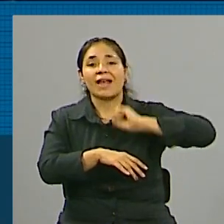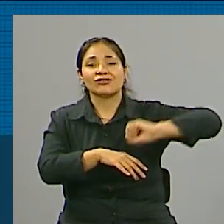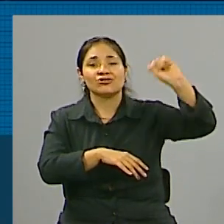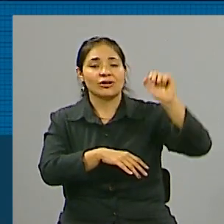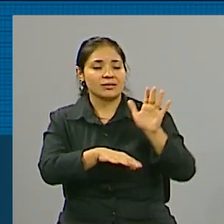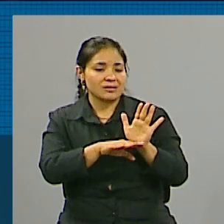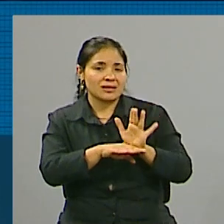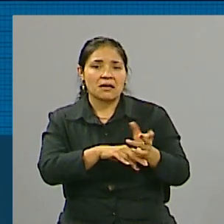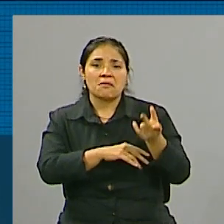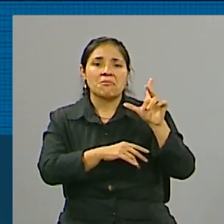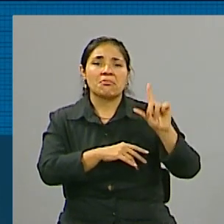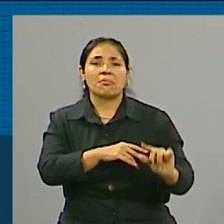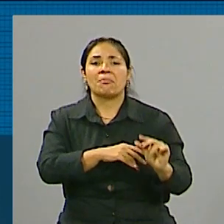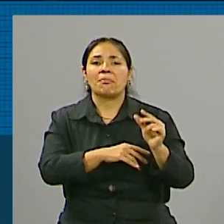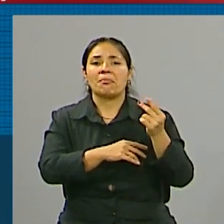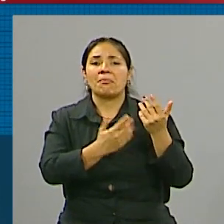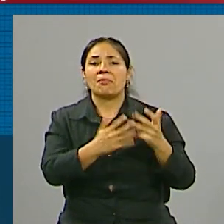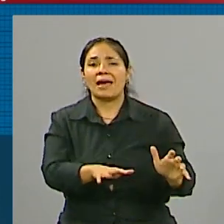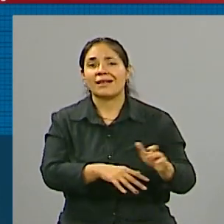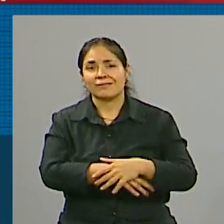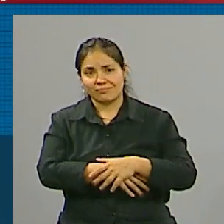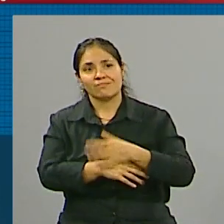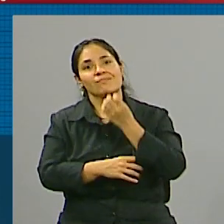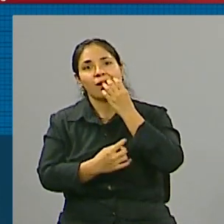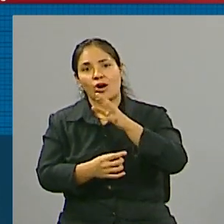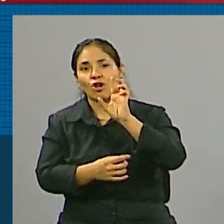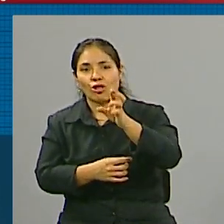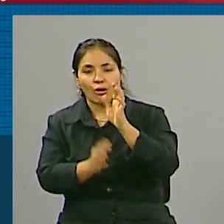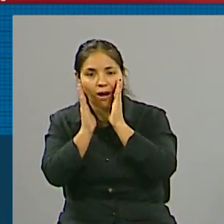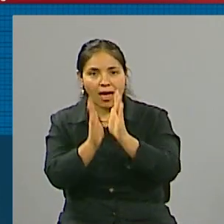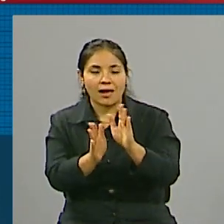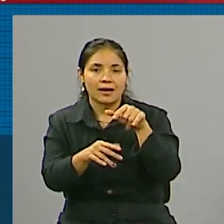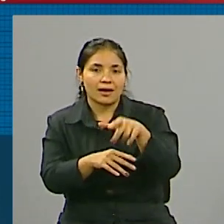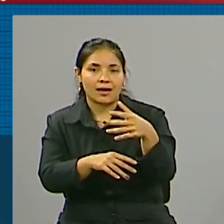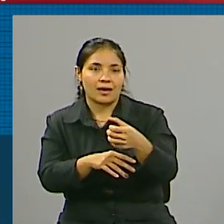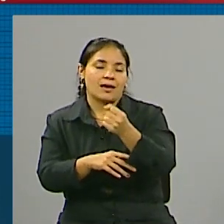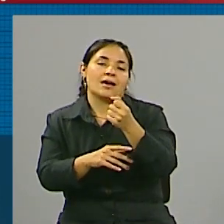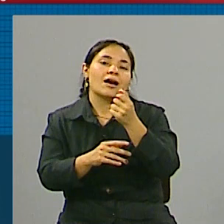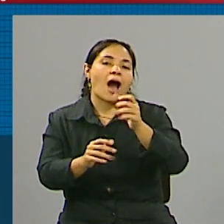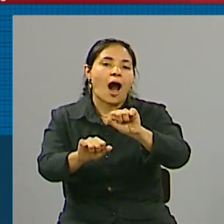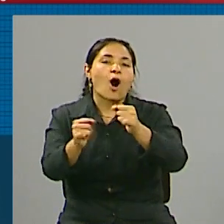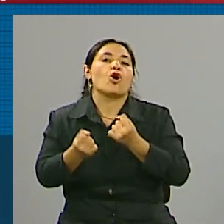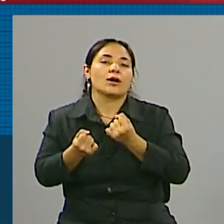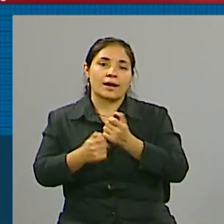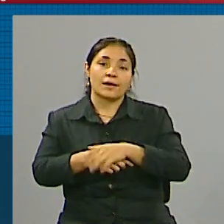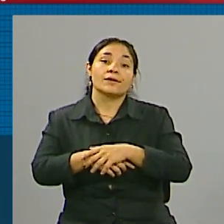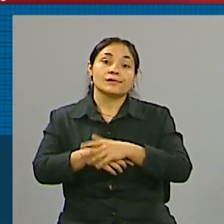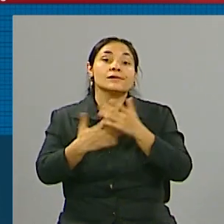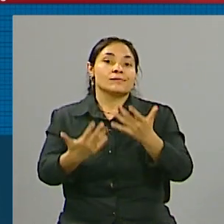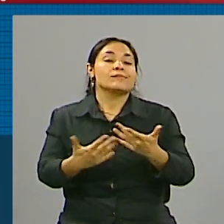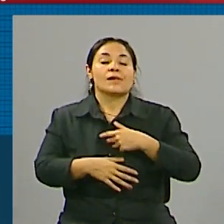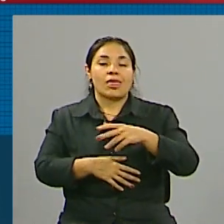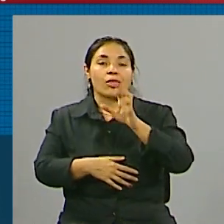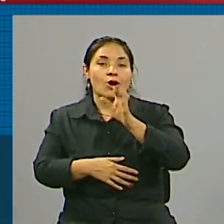una mala elección, se dolariza, ¿no? Entonces se demandan más dólares para justamente destinar al